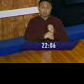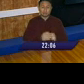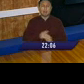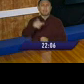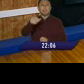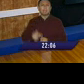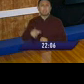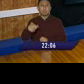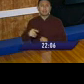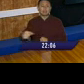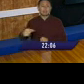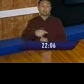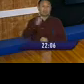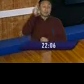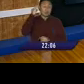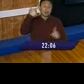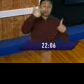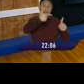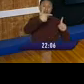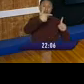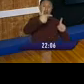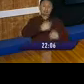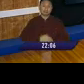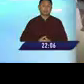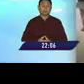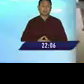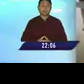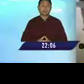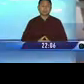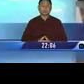sujetos apuntaron con armas de fuego a la víctima.